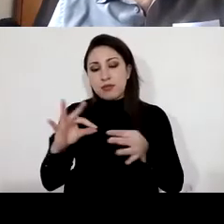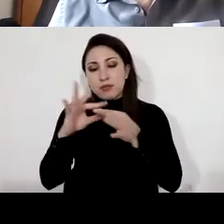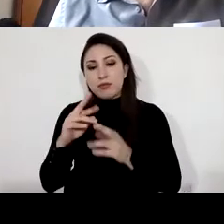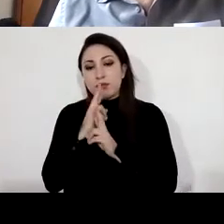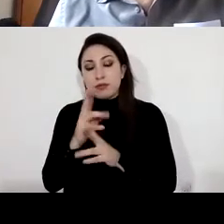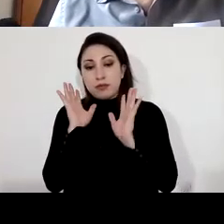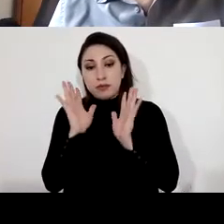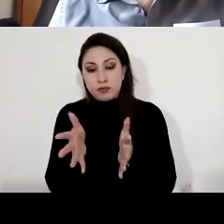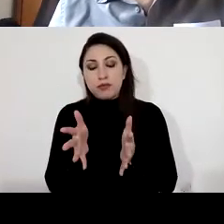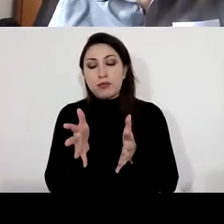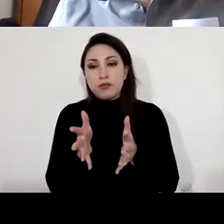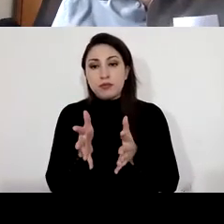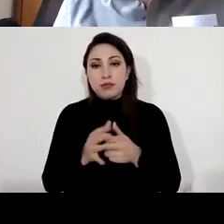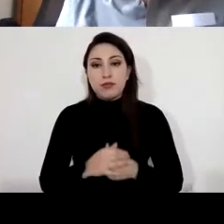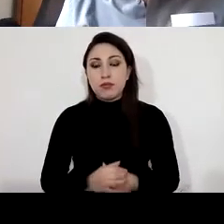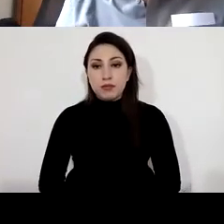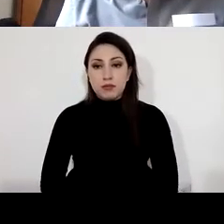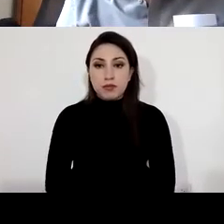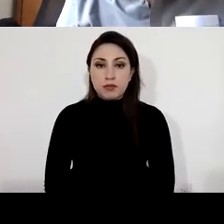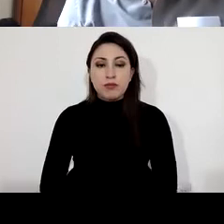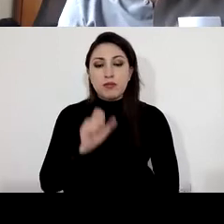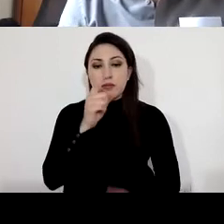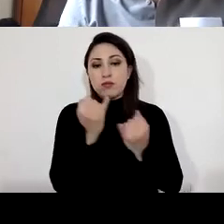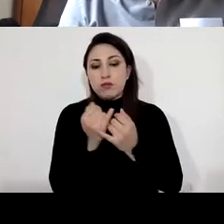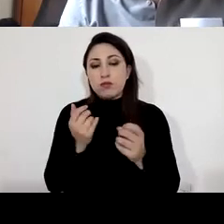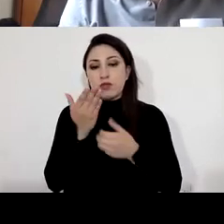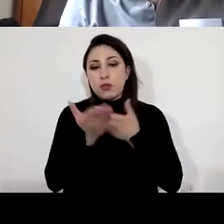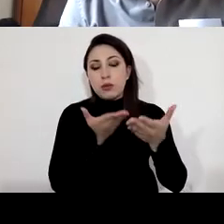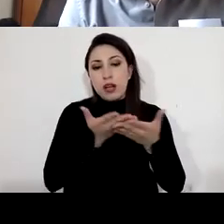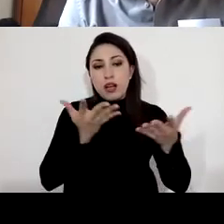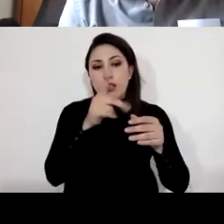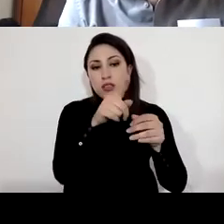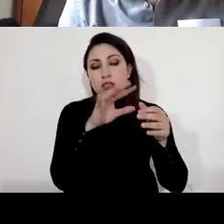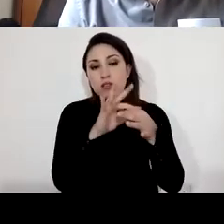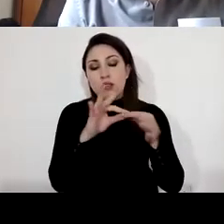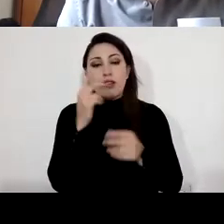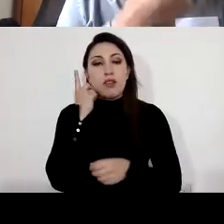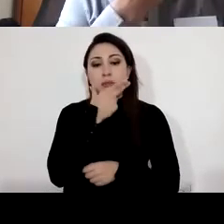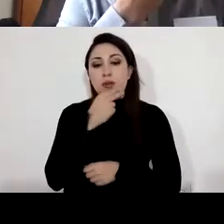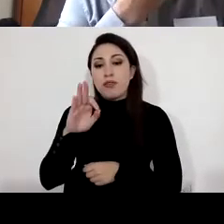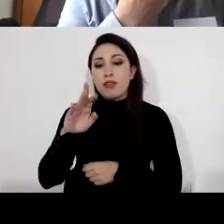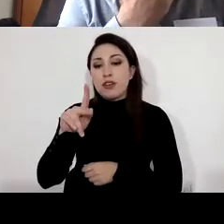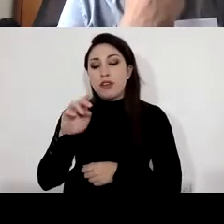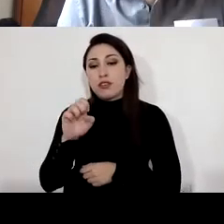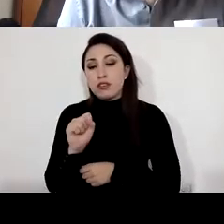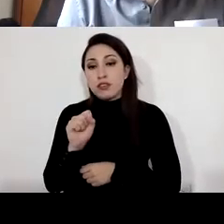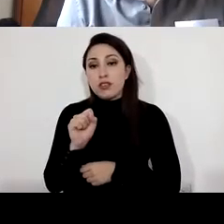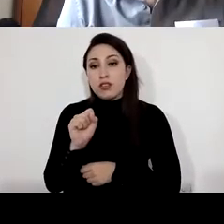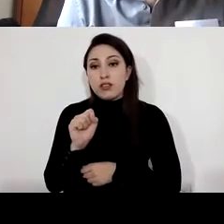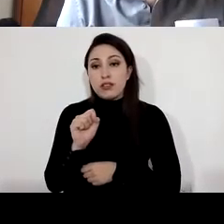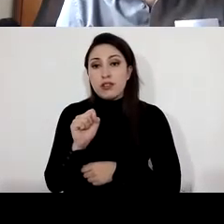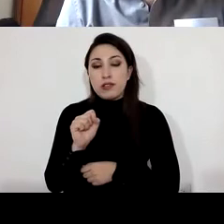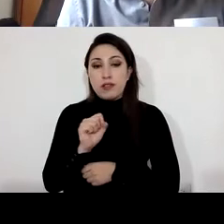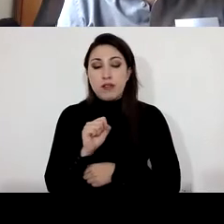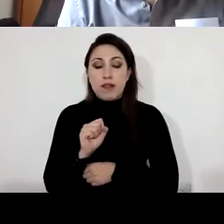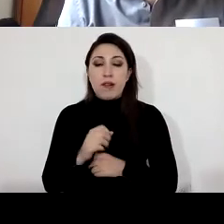la consideración atinada que hace el diputado Fuentes. Y si no hubiera algún comentario en el método que se ha señalado desde el